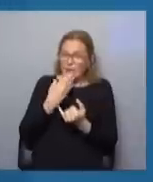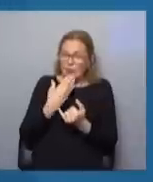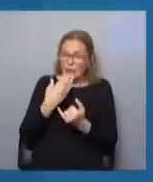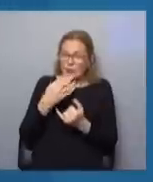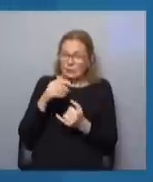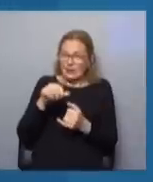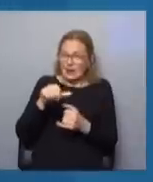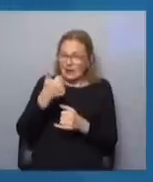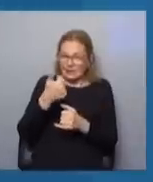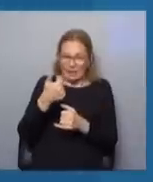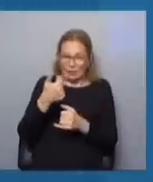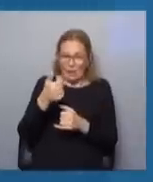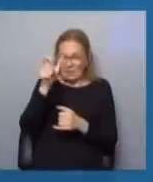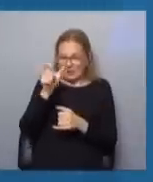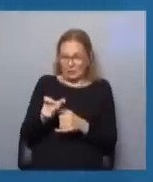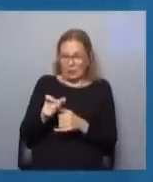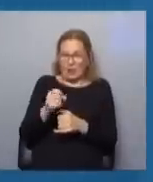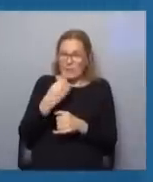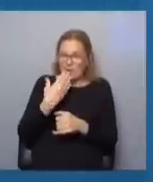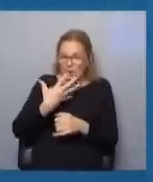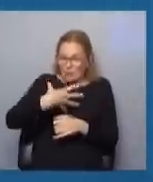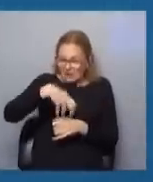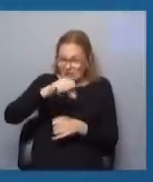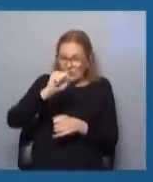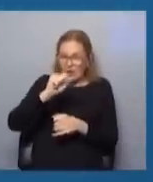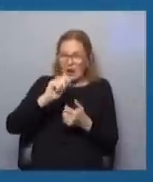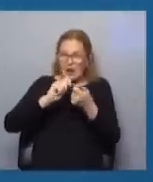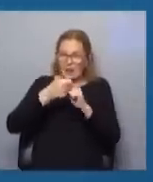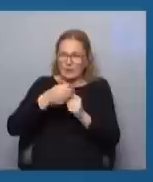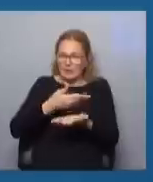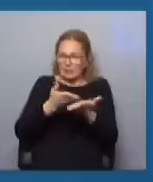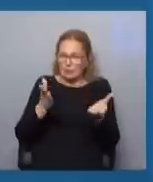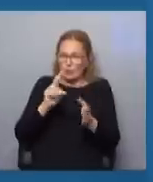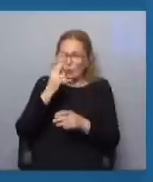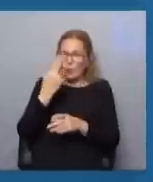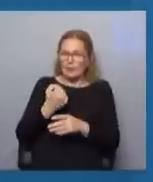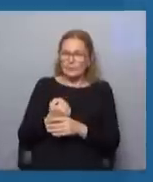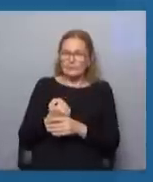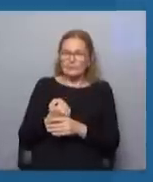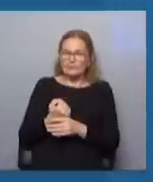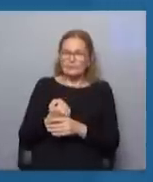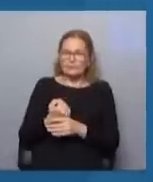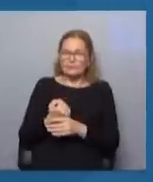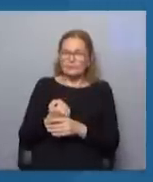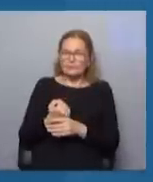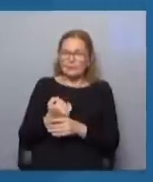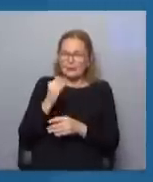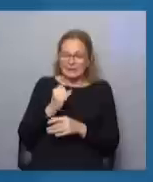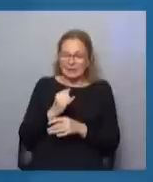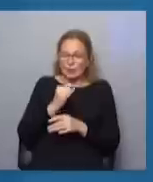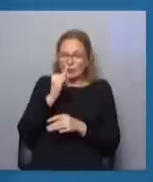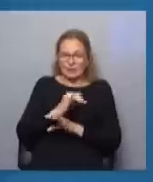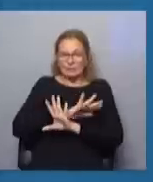candidatos es el mejor candidato que puede llevar a cambiar la realidad de este país sí o sí